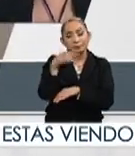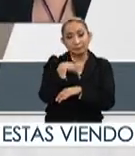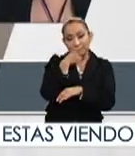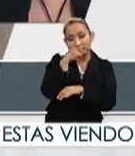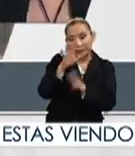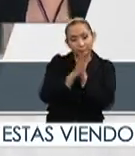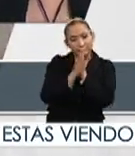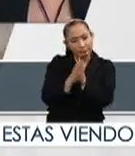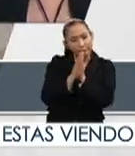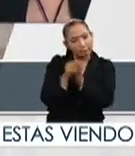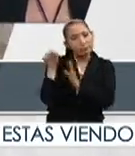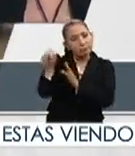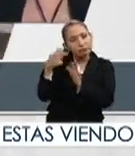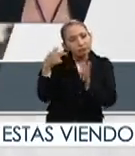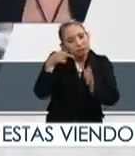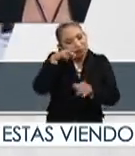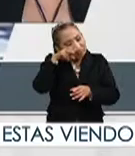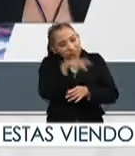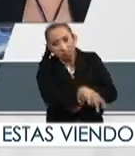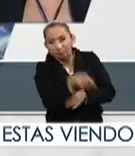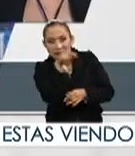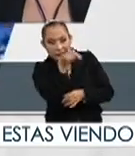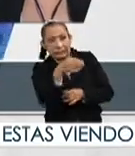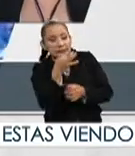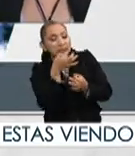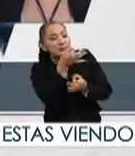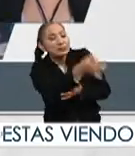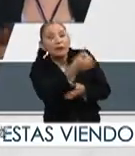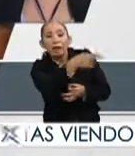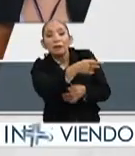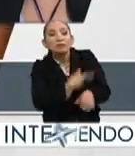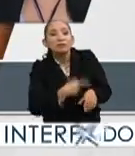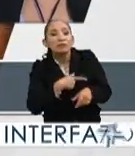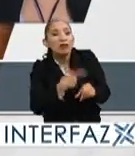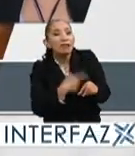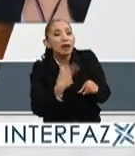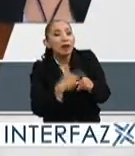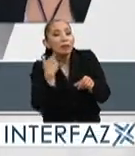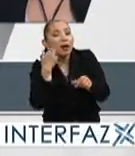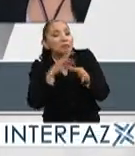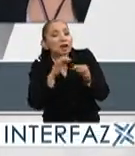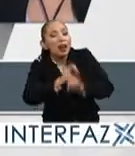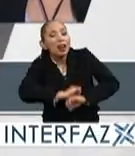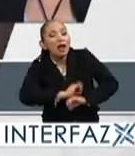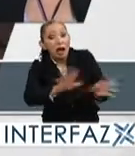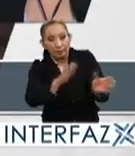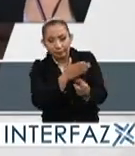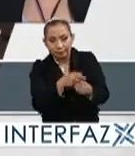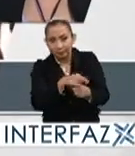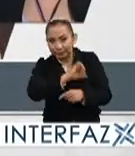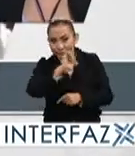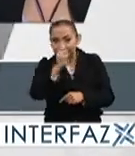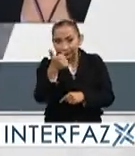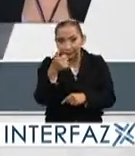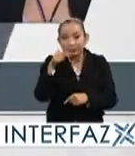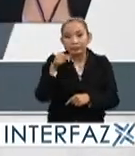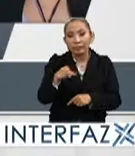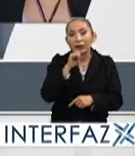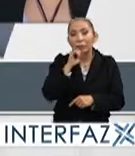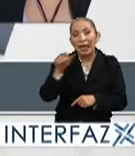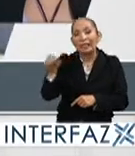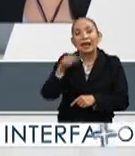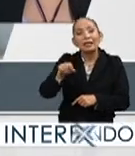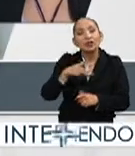hace mucho énfasis esta parte del comunicar al paciente. Pero por otro lado, también digamos que es